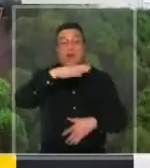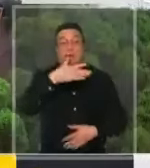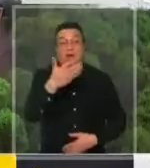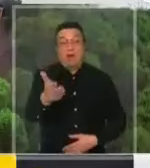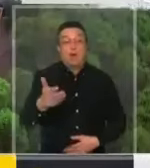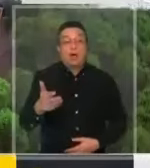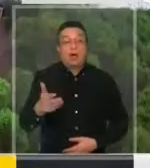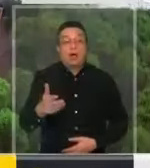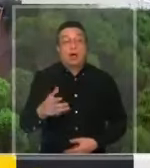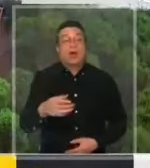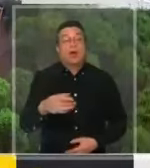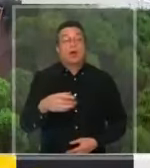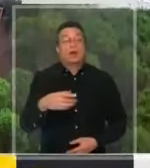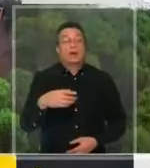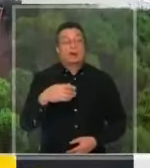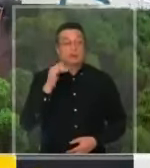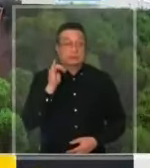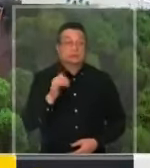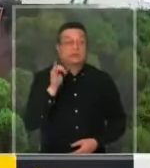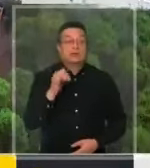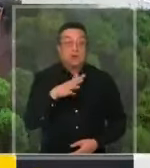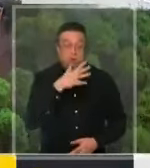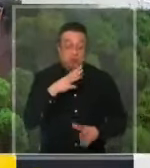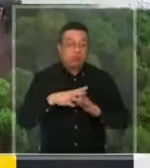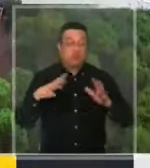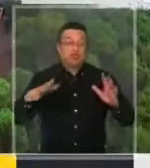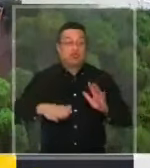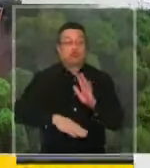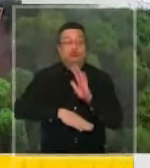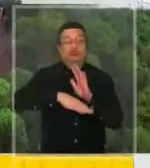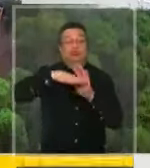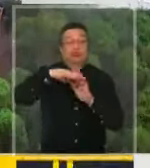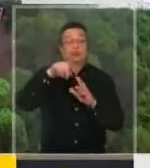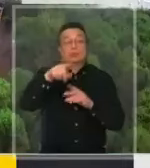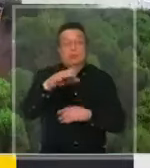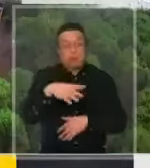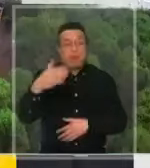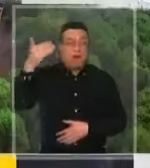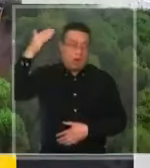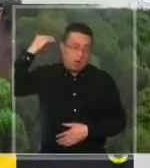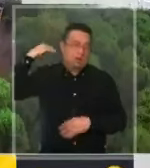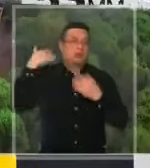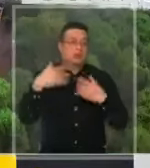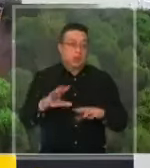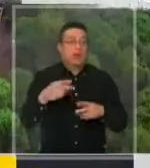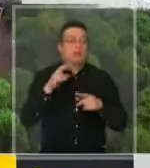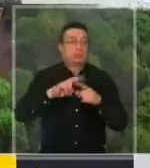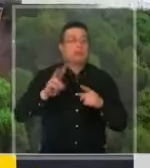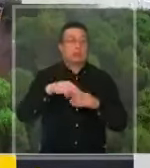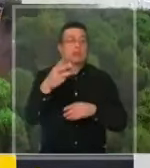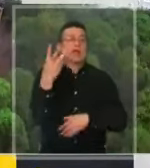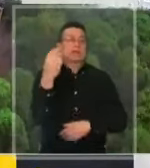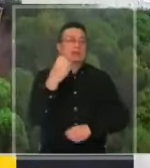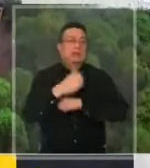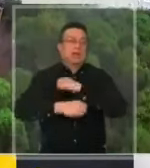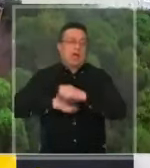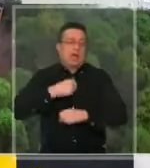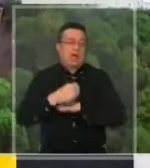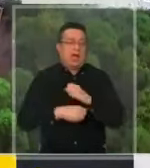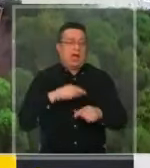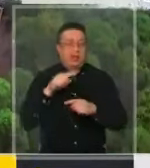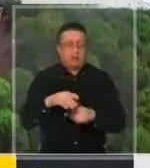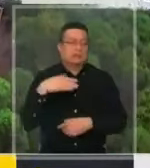De hecho, sí, muy alta. Oye, usted me comentaba que esto pasa hace mucho tiempo acá. Mucho tiempo, más de 13 años, está pasando todos